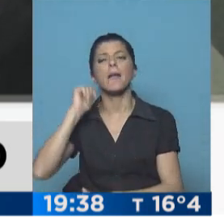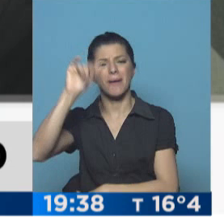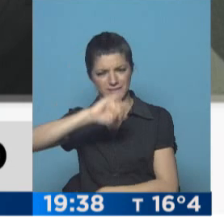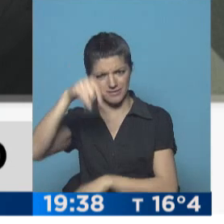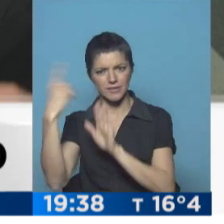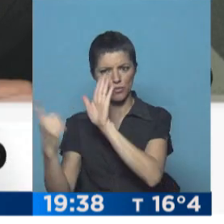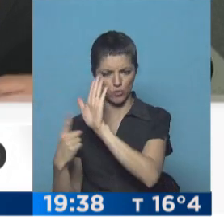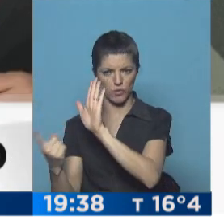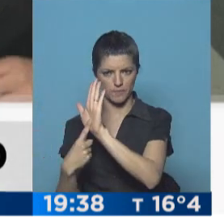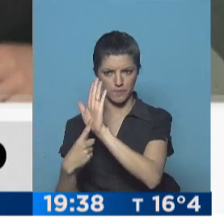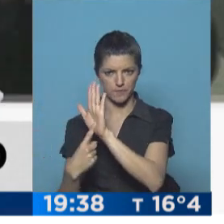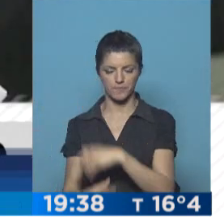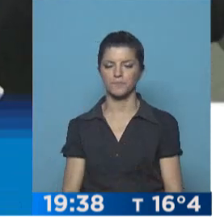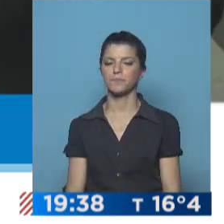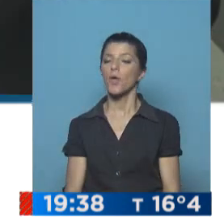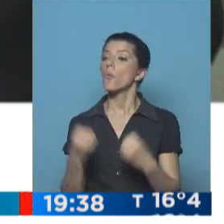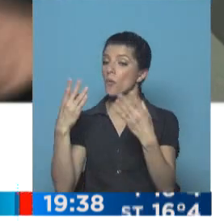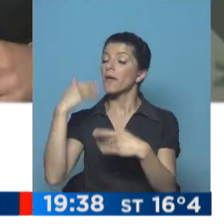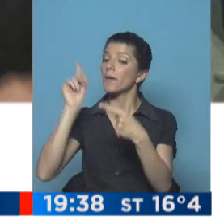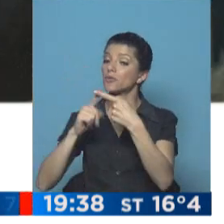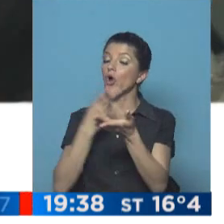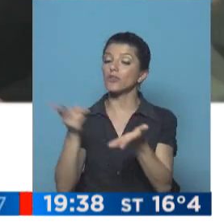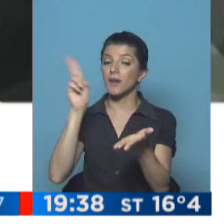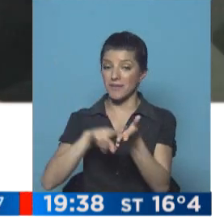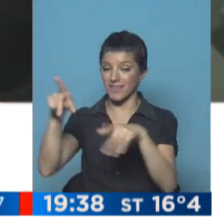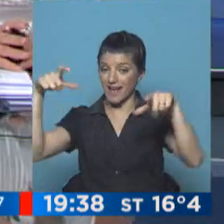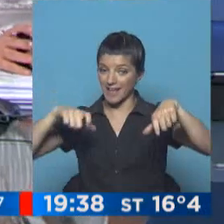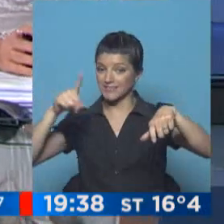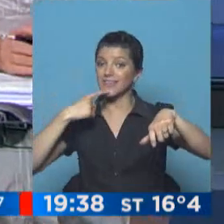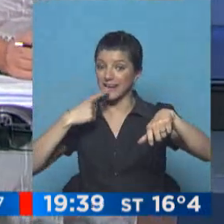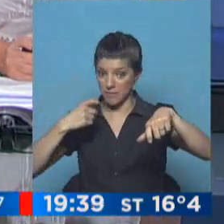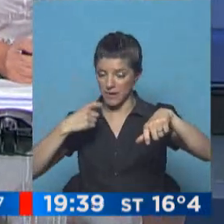ante Paraguay. Bien, Mariano, en minutos volvemos al estadio de River. Se